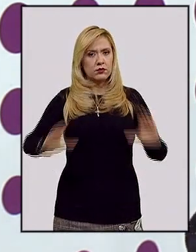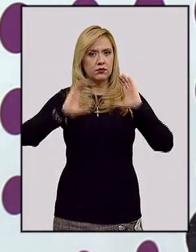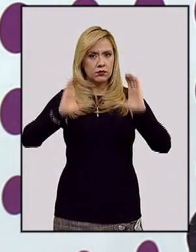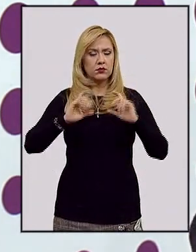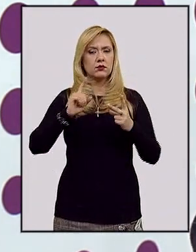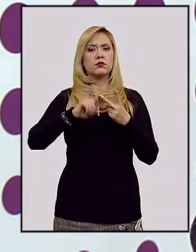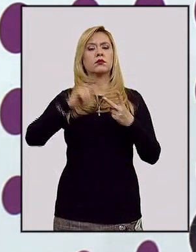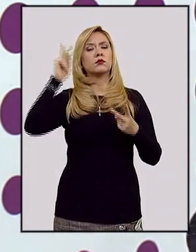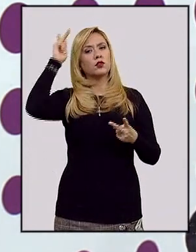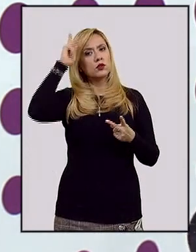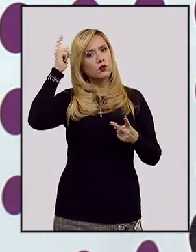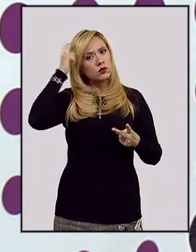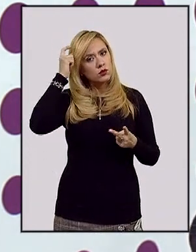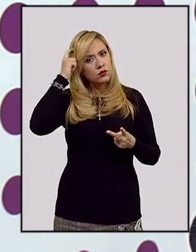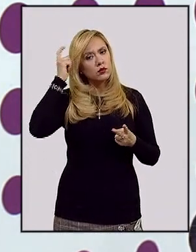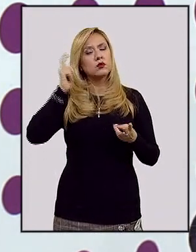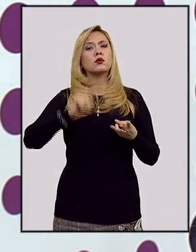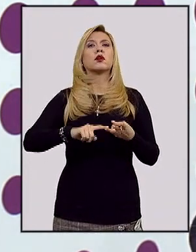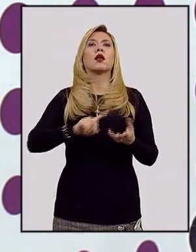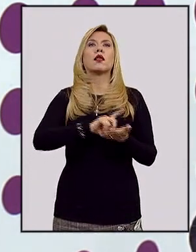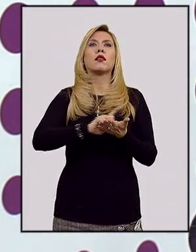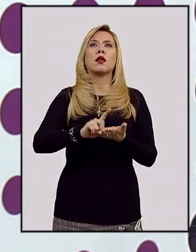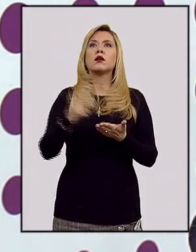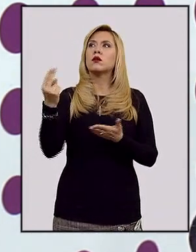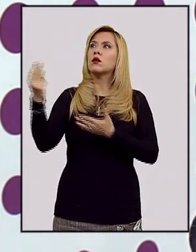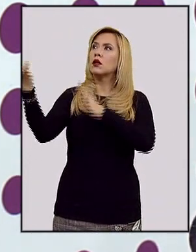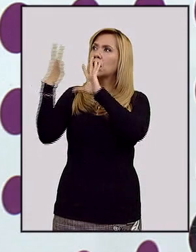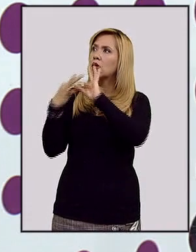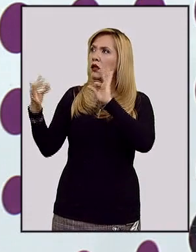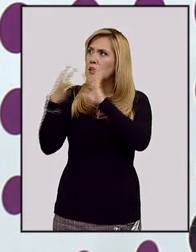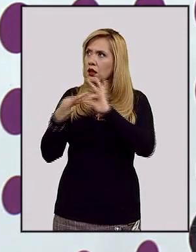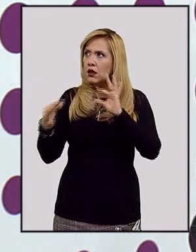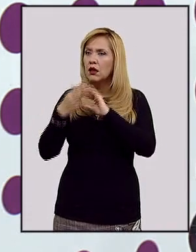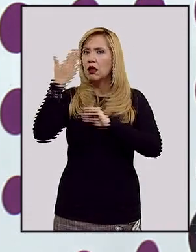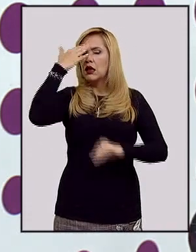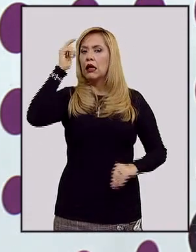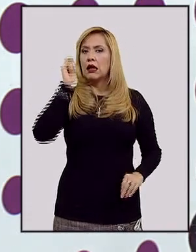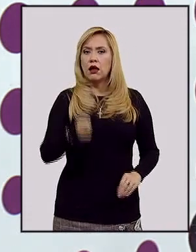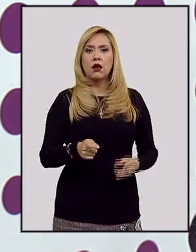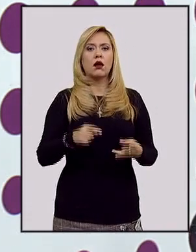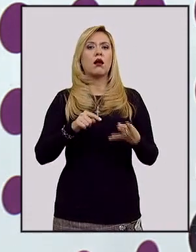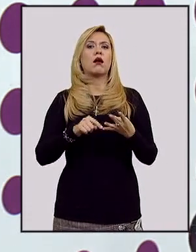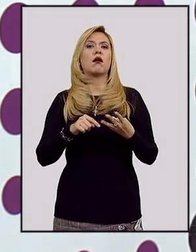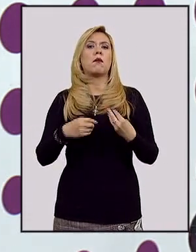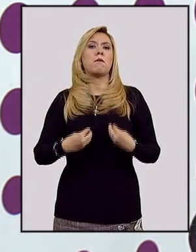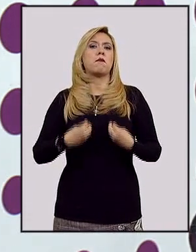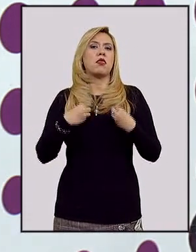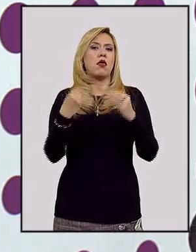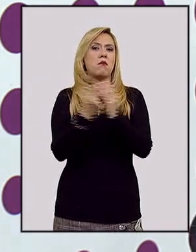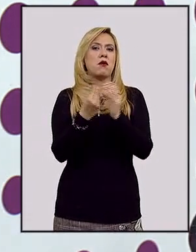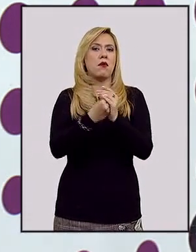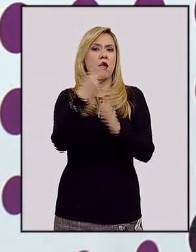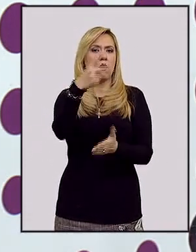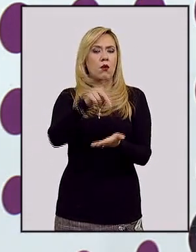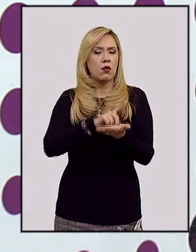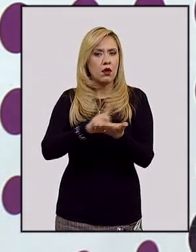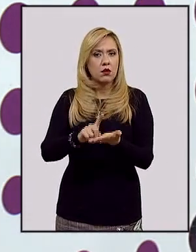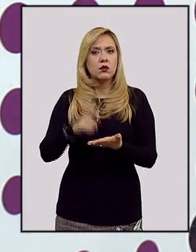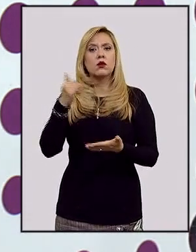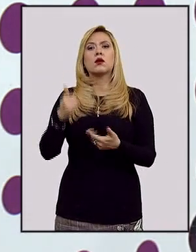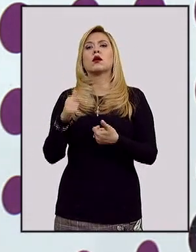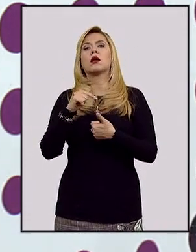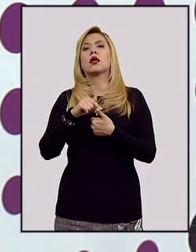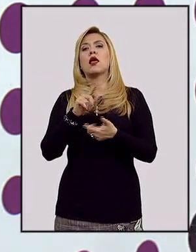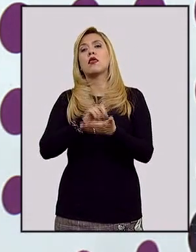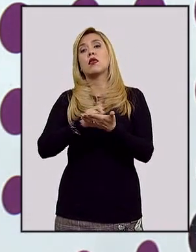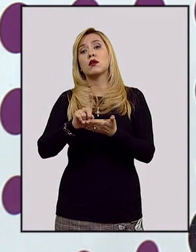psicológica, evidentemente, derecho a la información, derecho a la vida privada, y a mí me gusta mucho poner el acento en el derecho a la